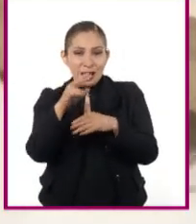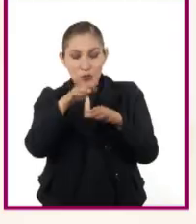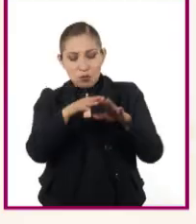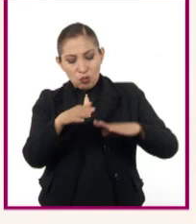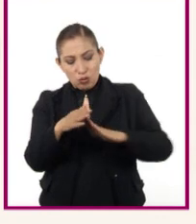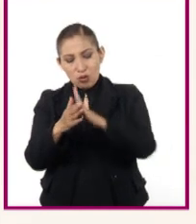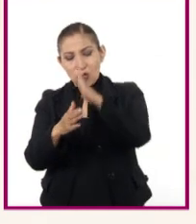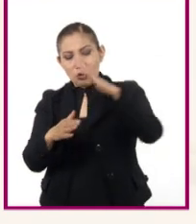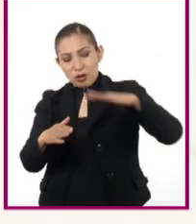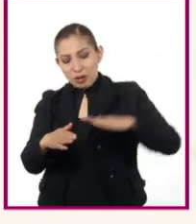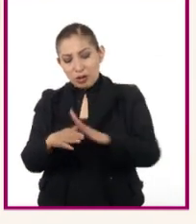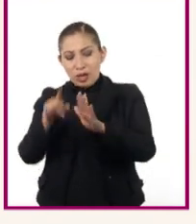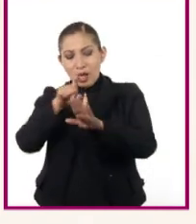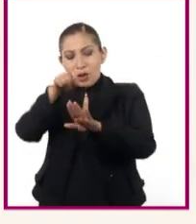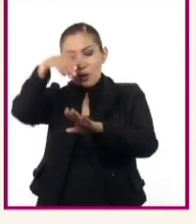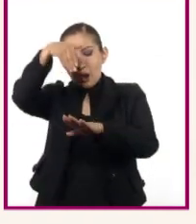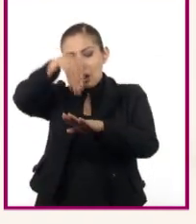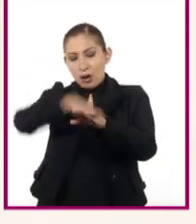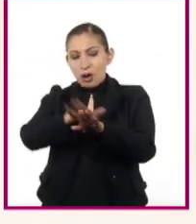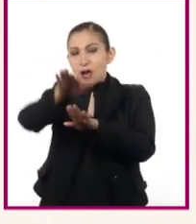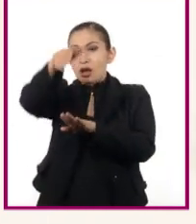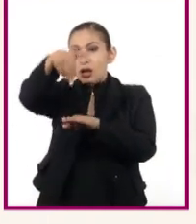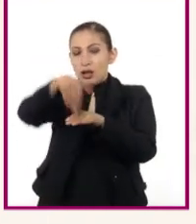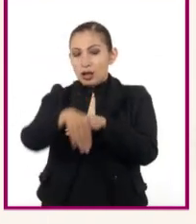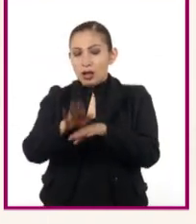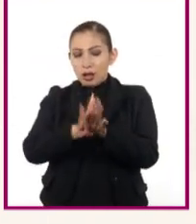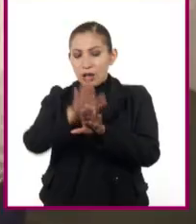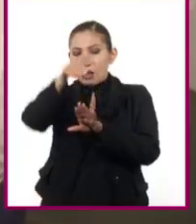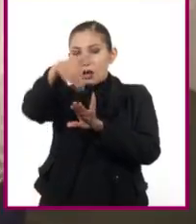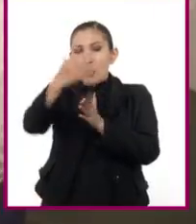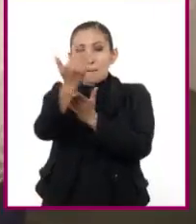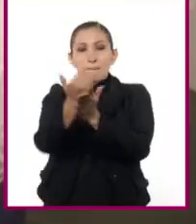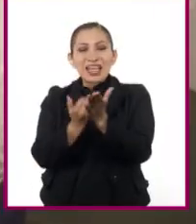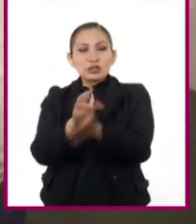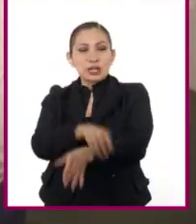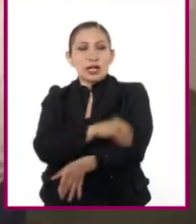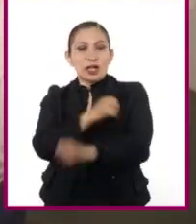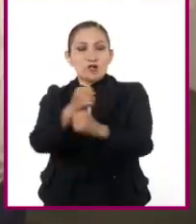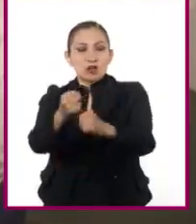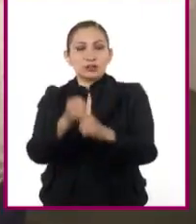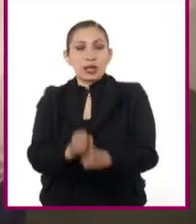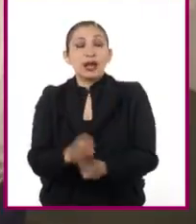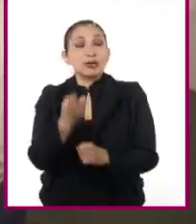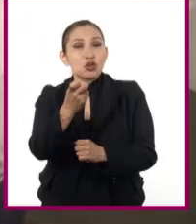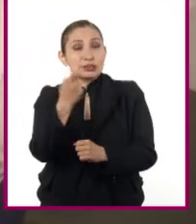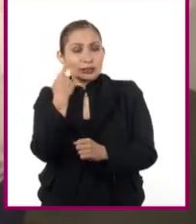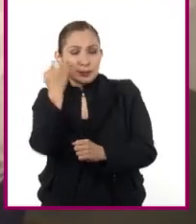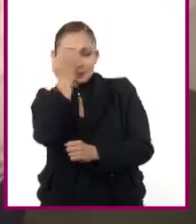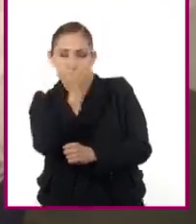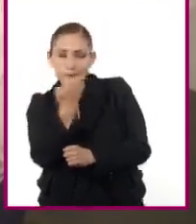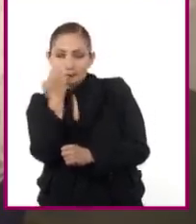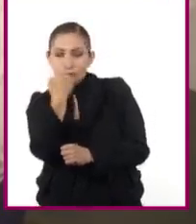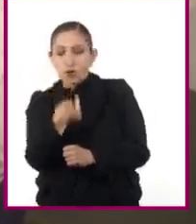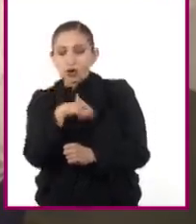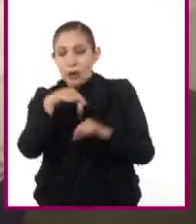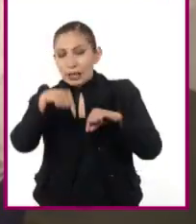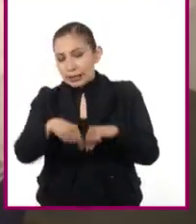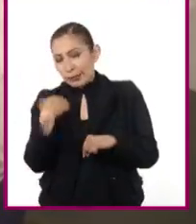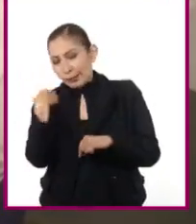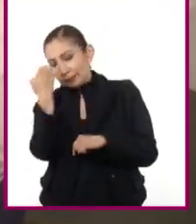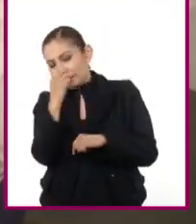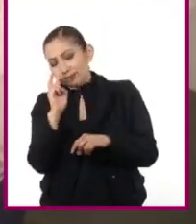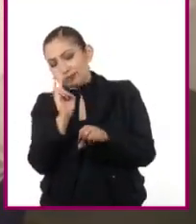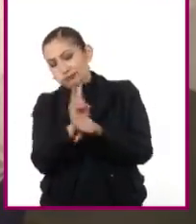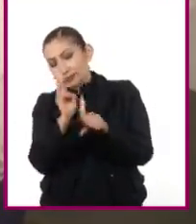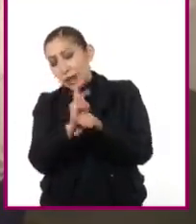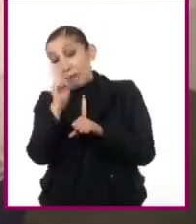deflectores que mandamos el agua al aire y disipa energía en el aire, ¿no? Entonces, Ese tipo de cosas es lo que nosotros tratamos